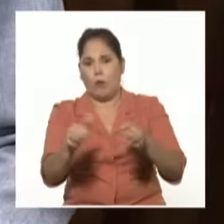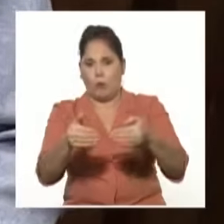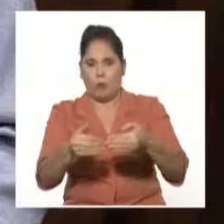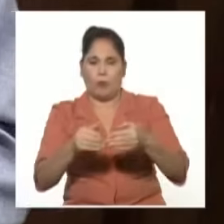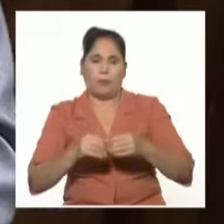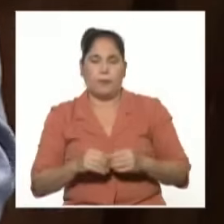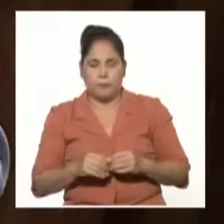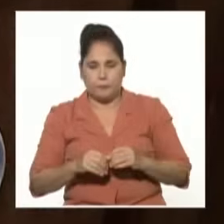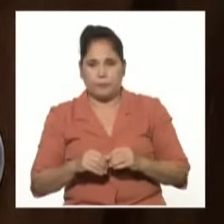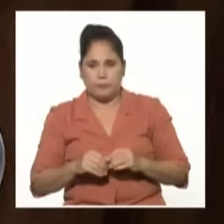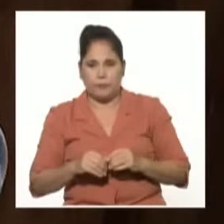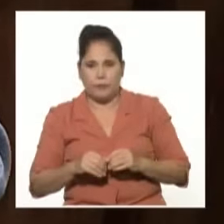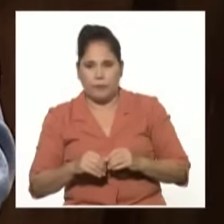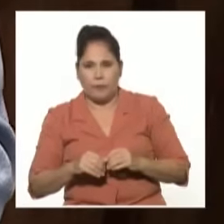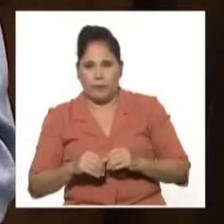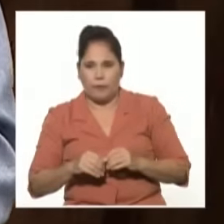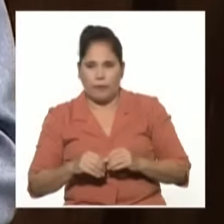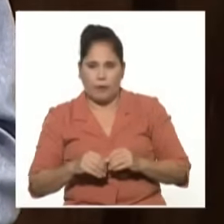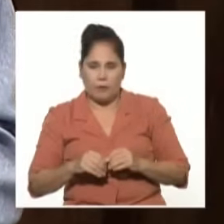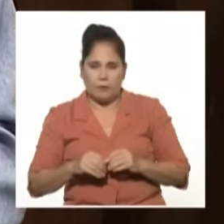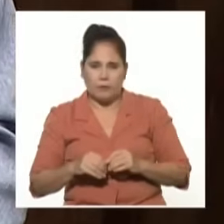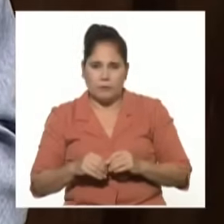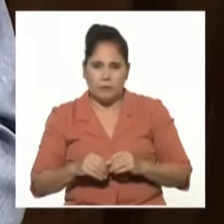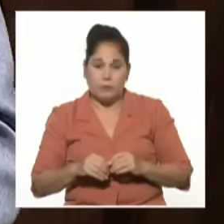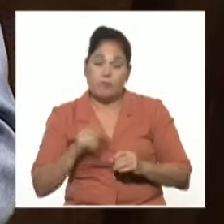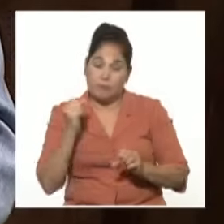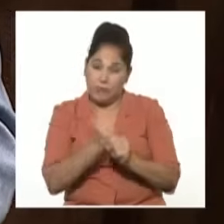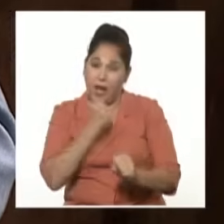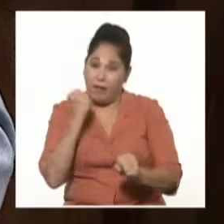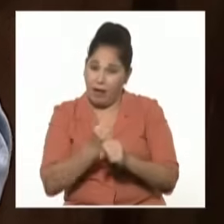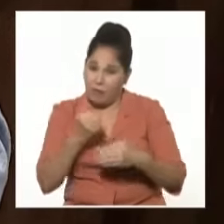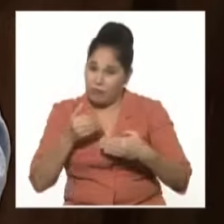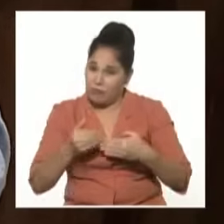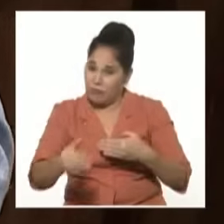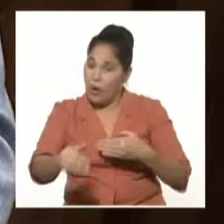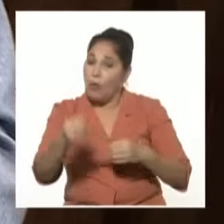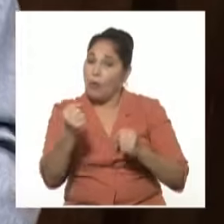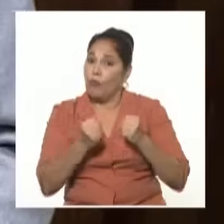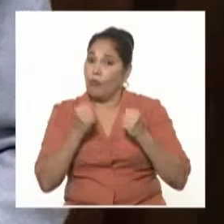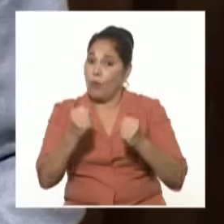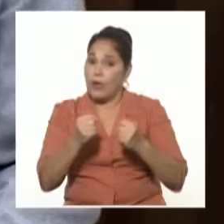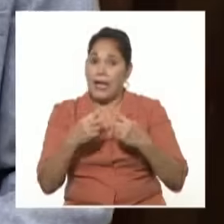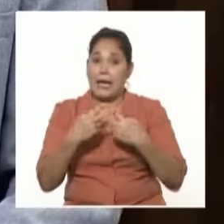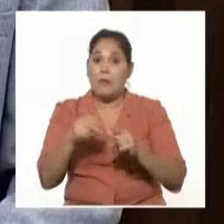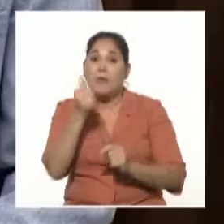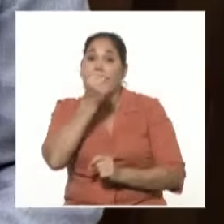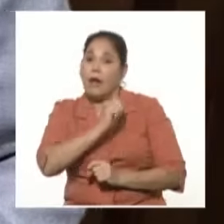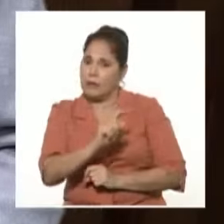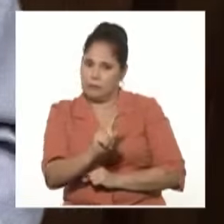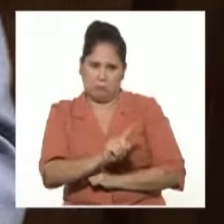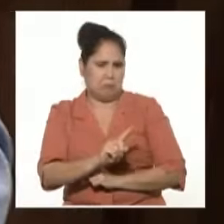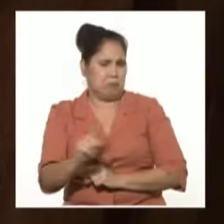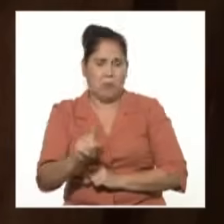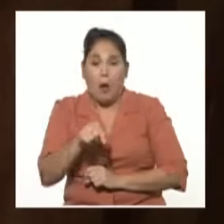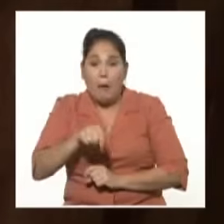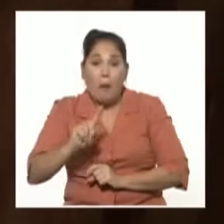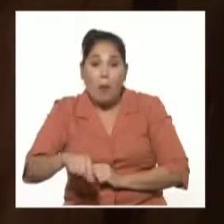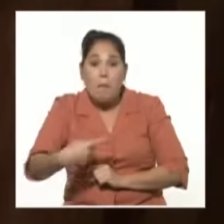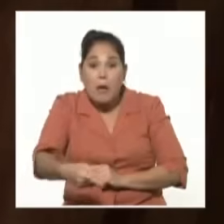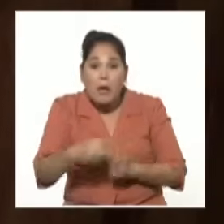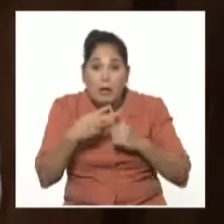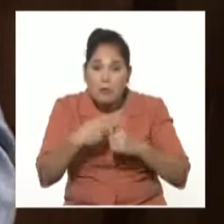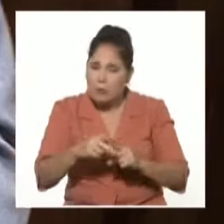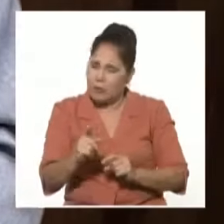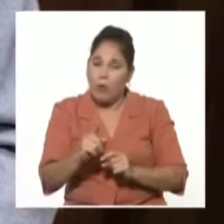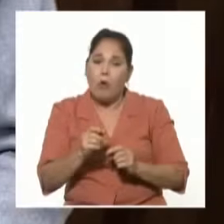del Partido Comunista de Cuba. Nos espera un intenso trabajo, que nadie espere soluciones fáciles o inmediatas. El